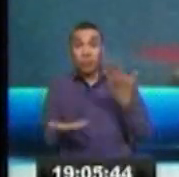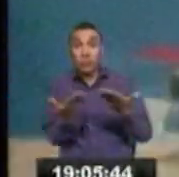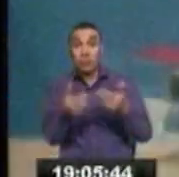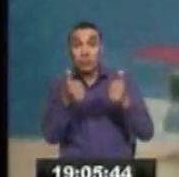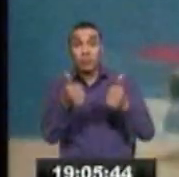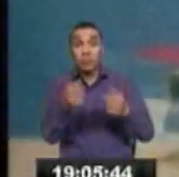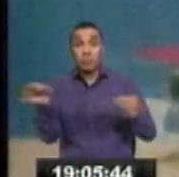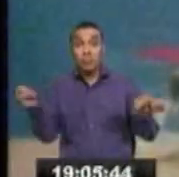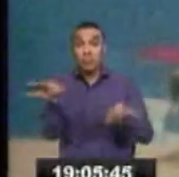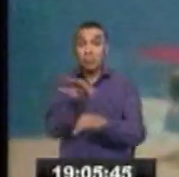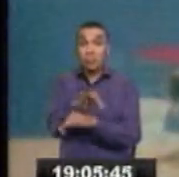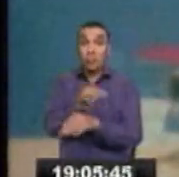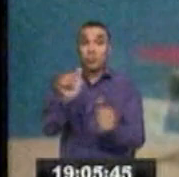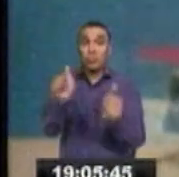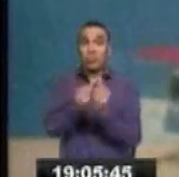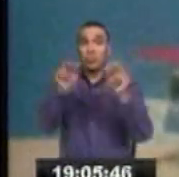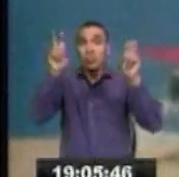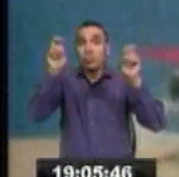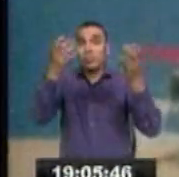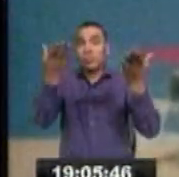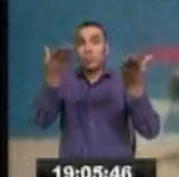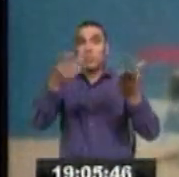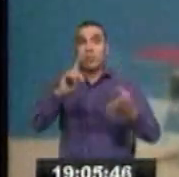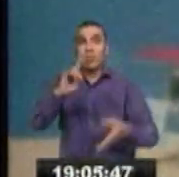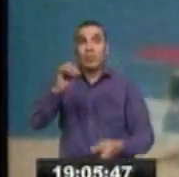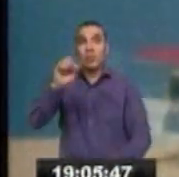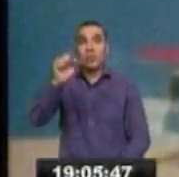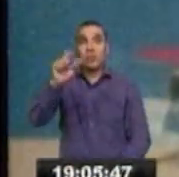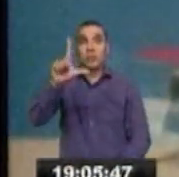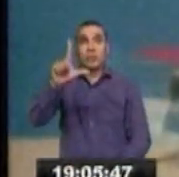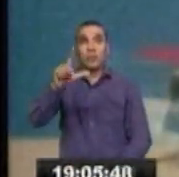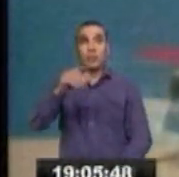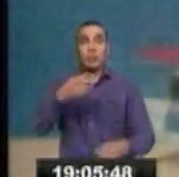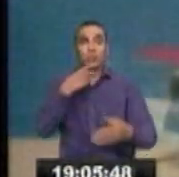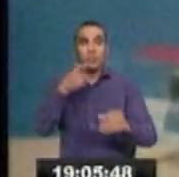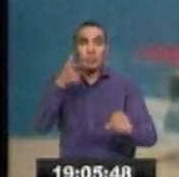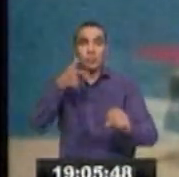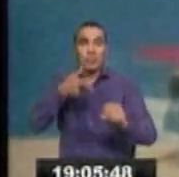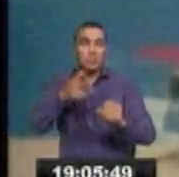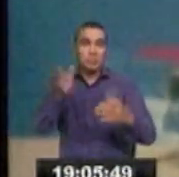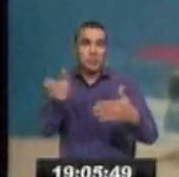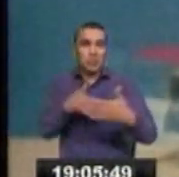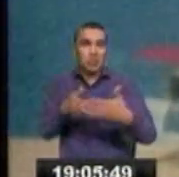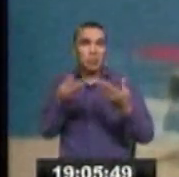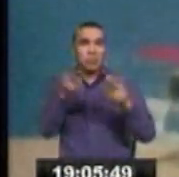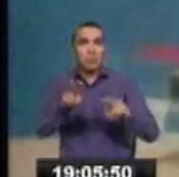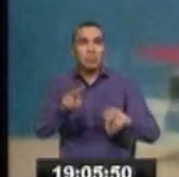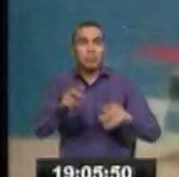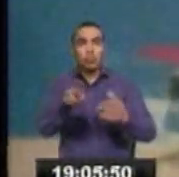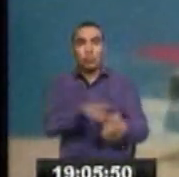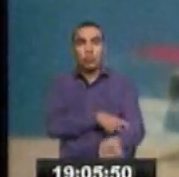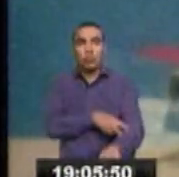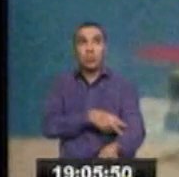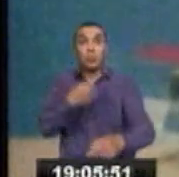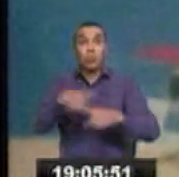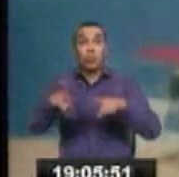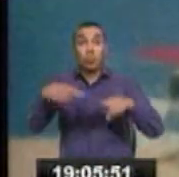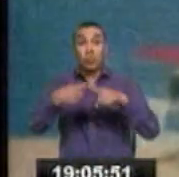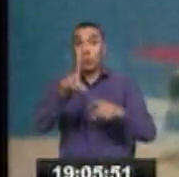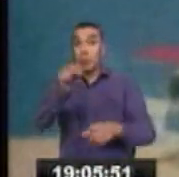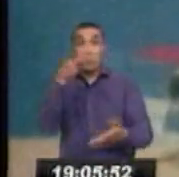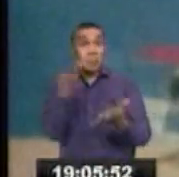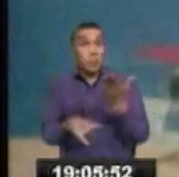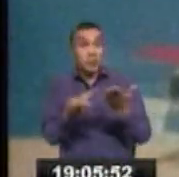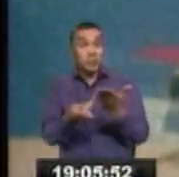de reemplazarlos, como es el caso del diésel, perdón, del gas y la electricidad. Pero mientras eso no